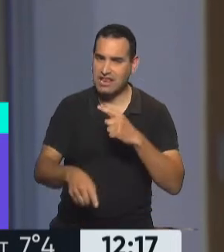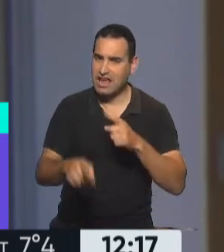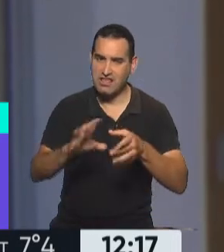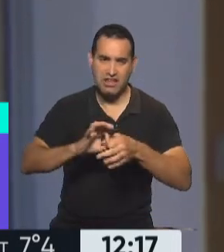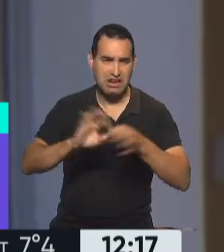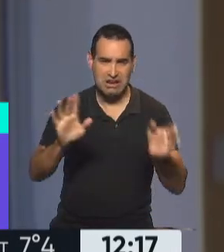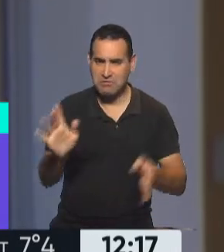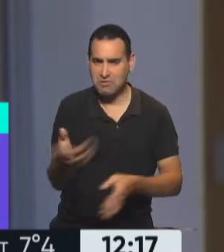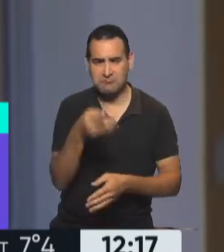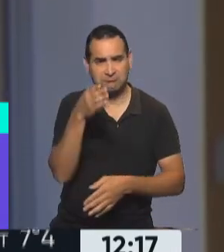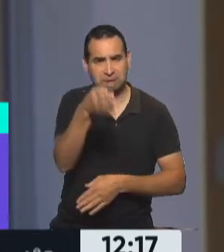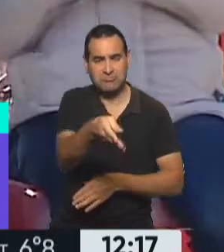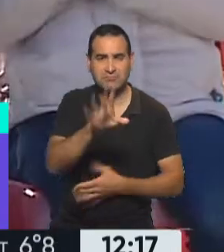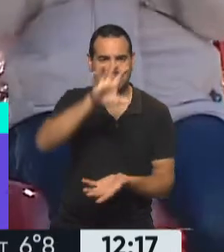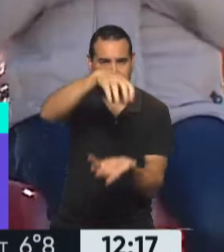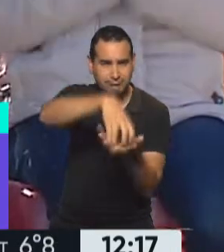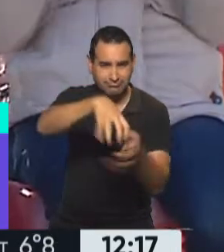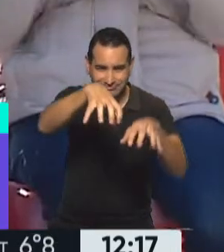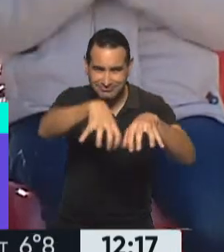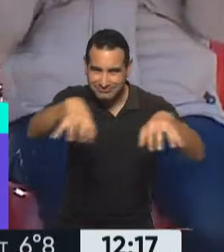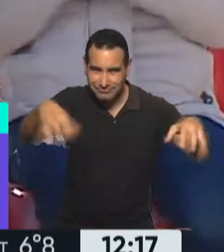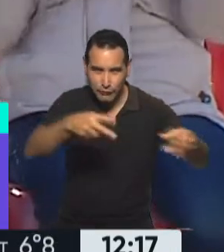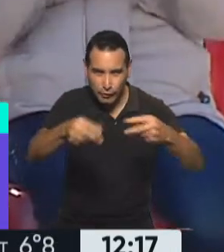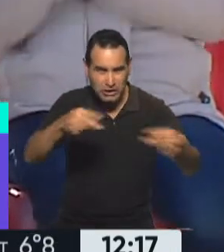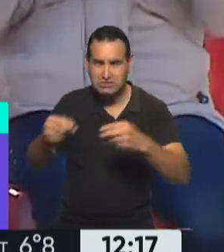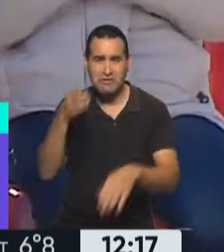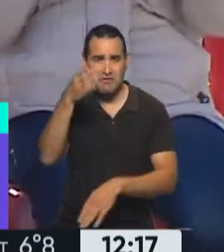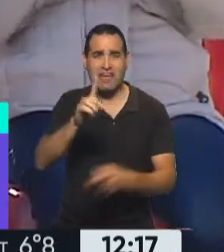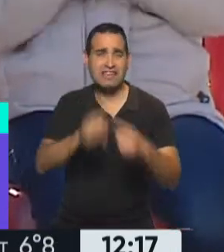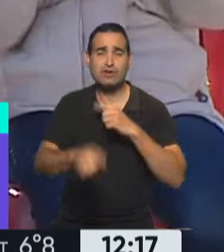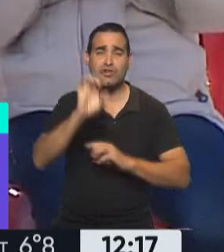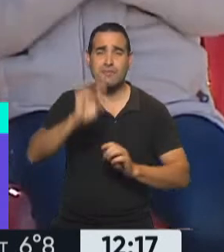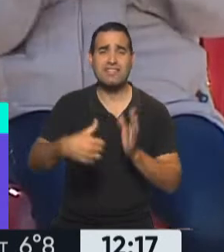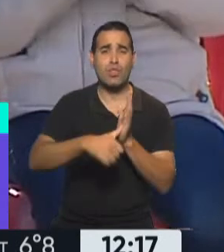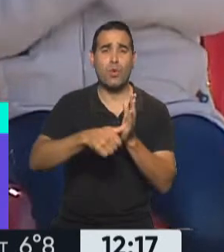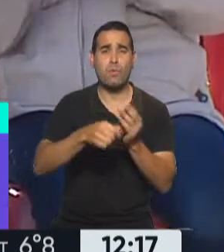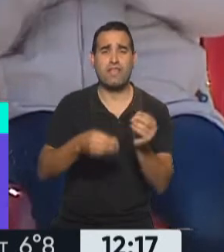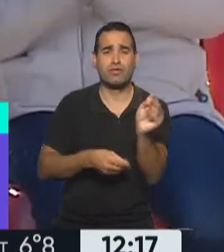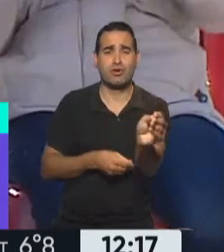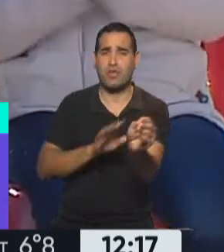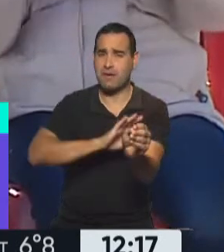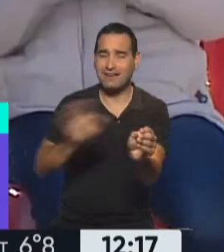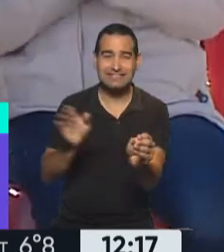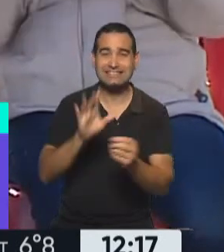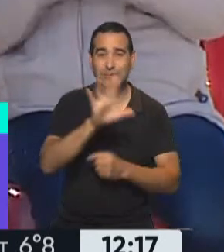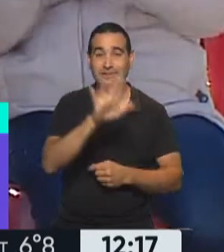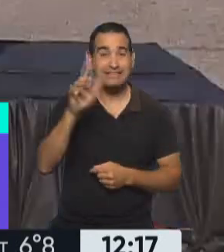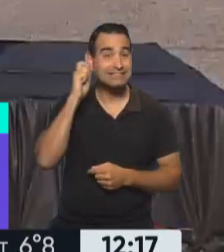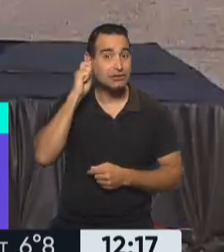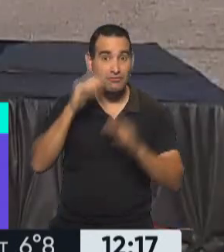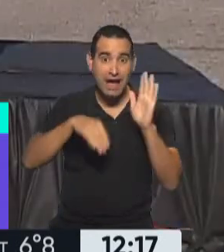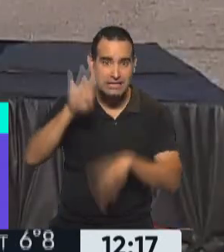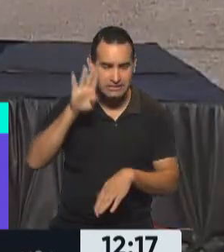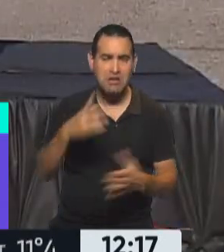acerca a cualquiera de nuestros vacunatorios lleva solo su documento de identidad más de 55